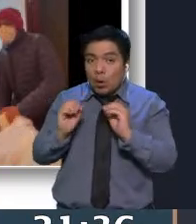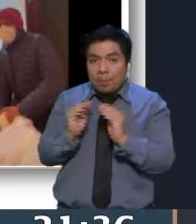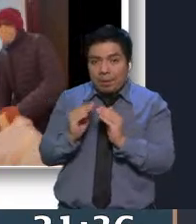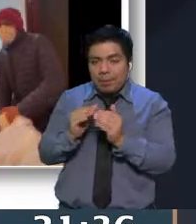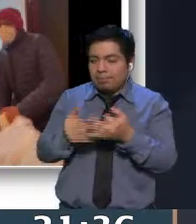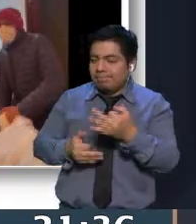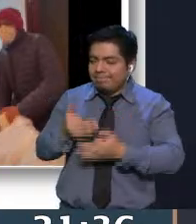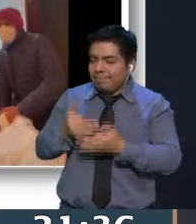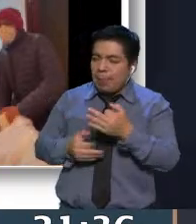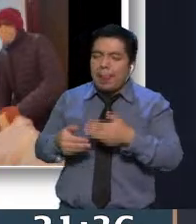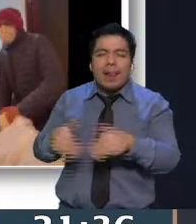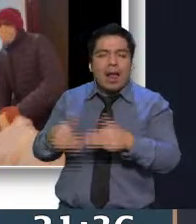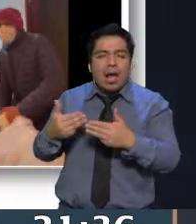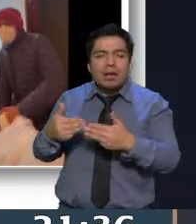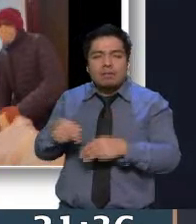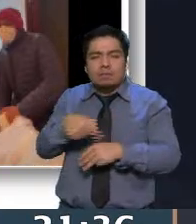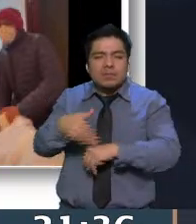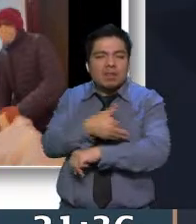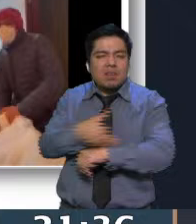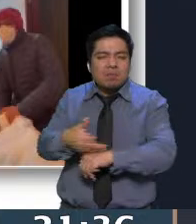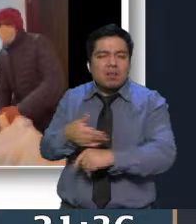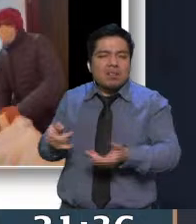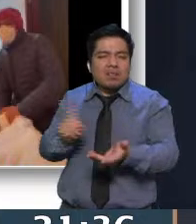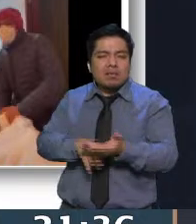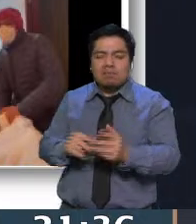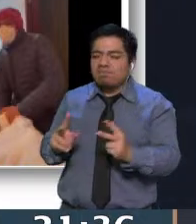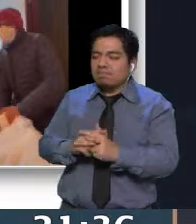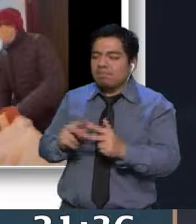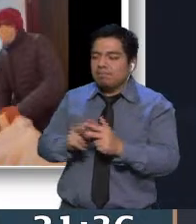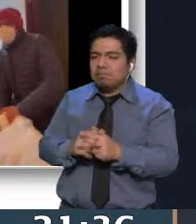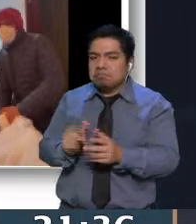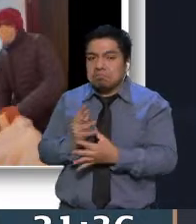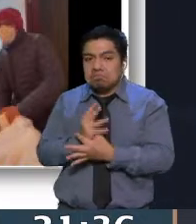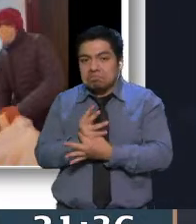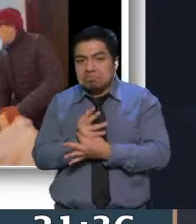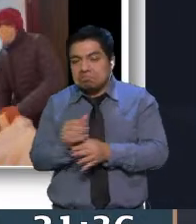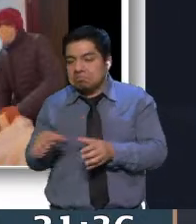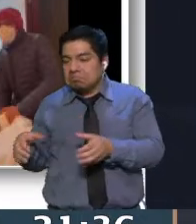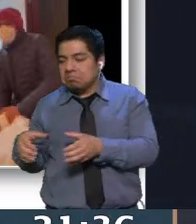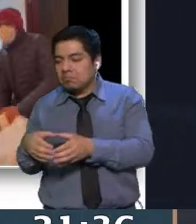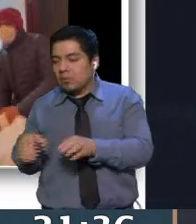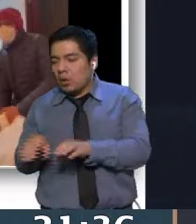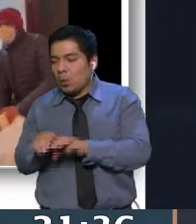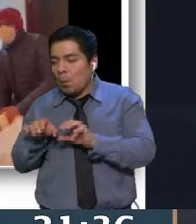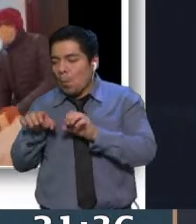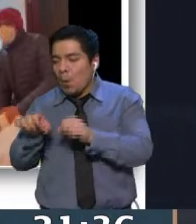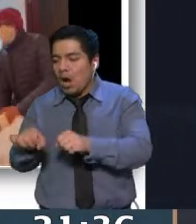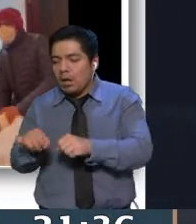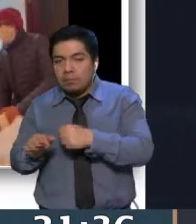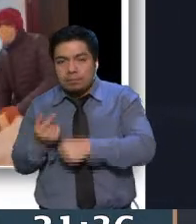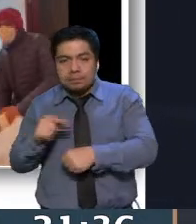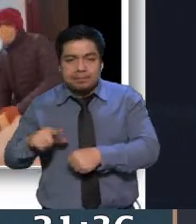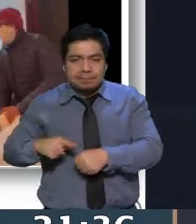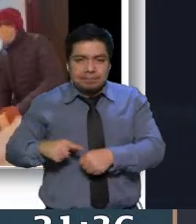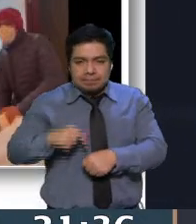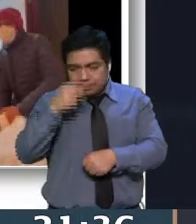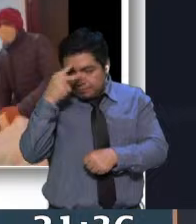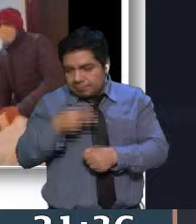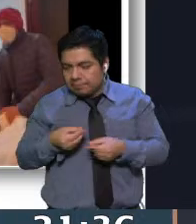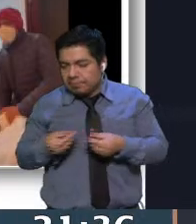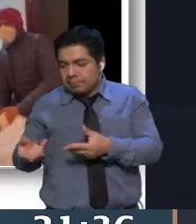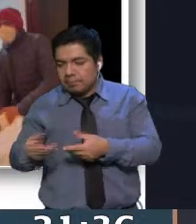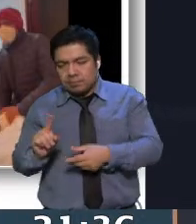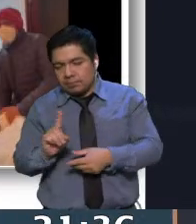juicio mercantil entre familiares y no, como dijeron, de una detención ordenada por el gobierno de